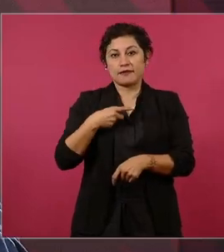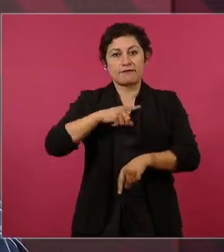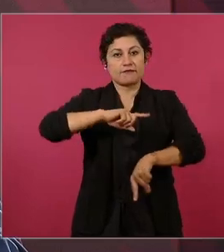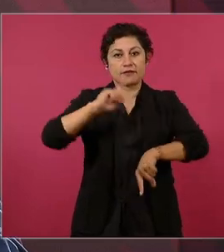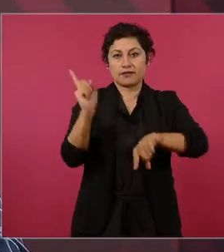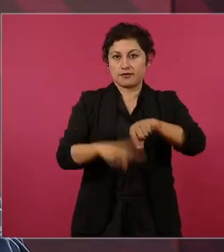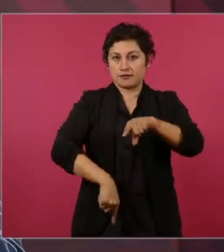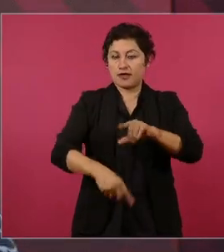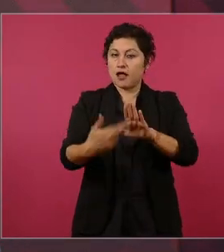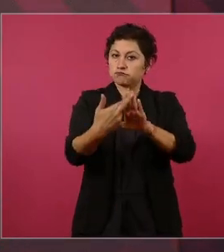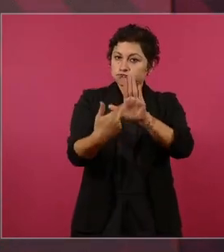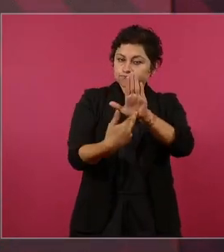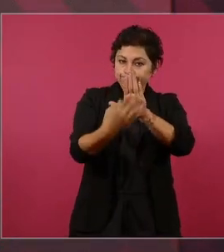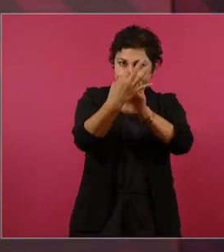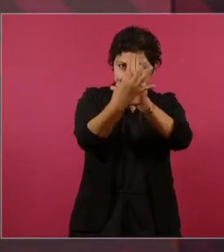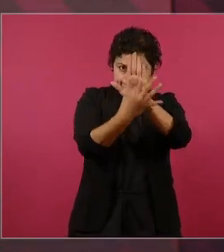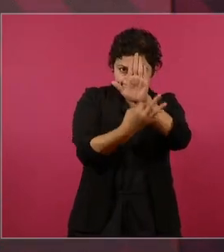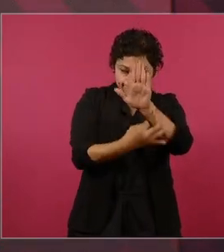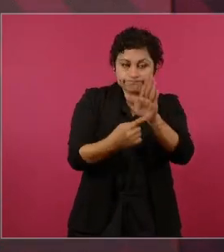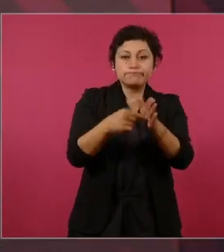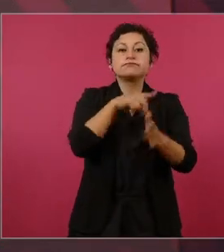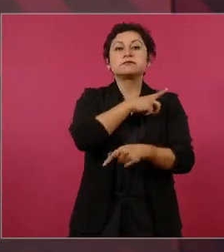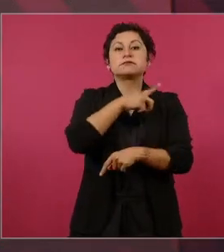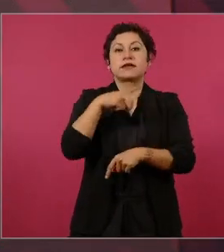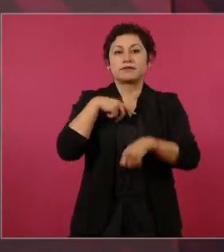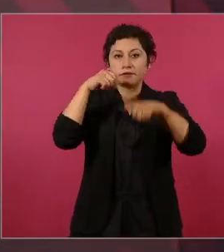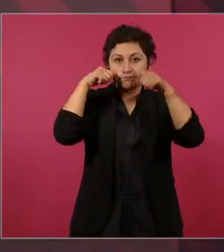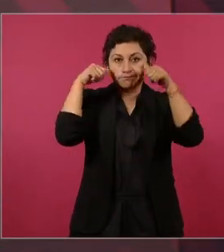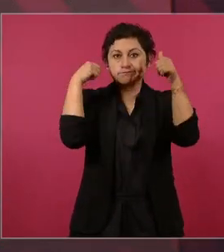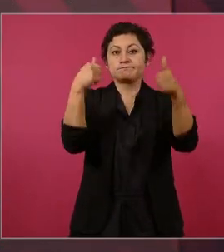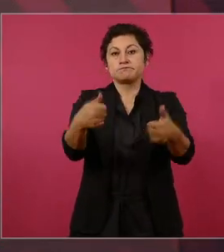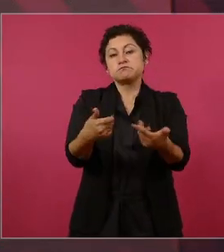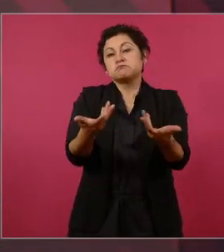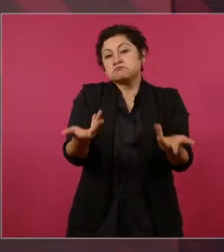llevarse a cabo una reforma en ese sentido.